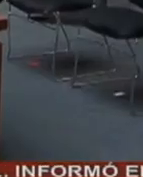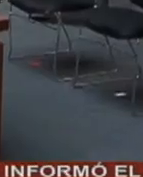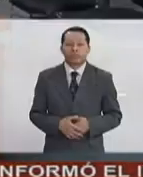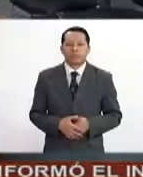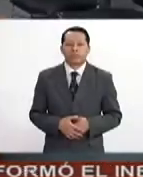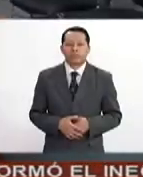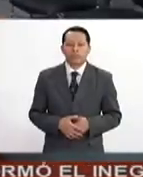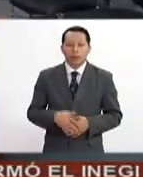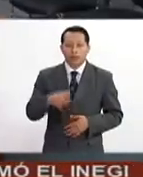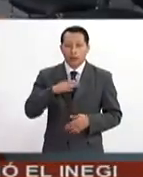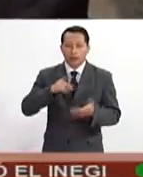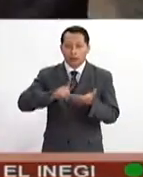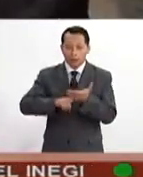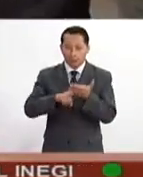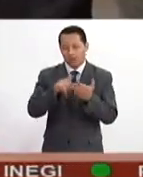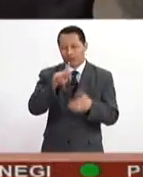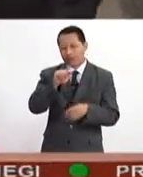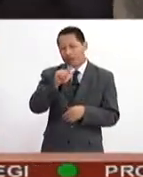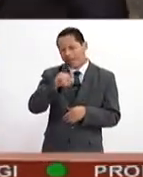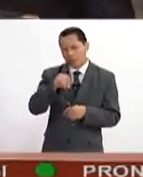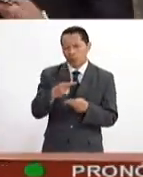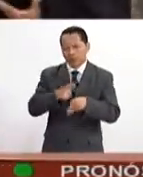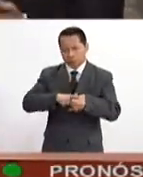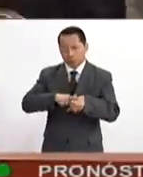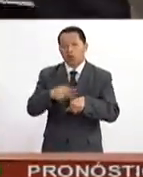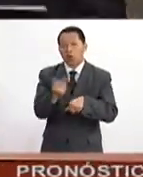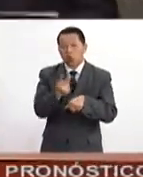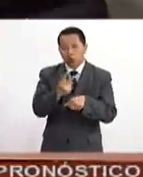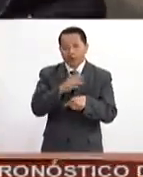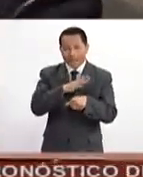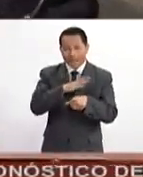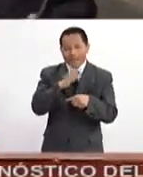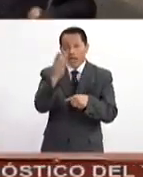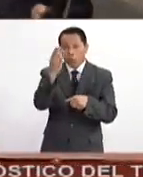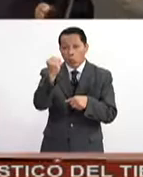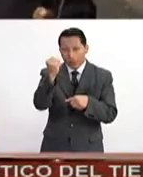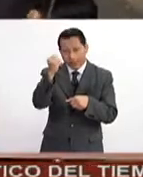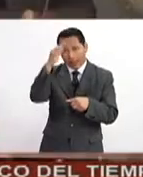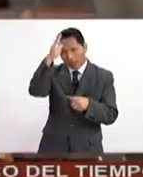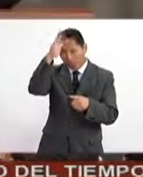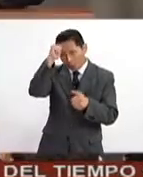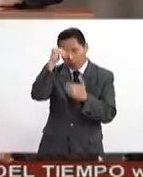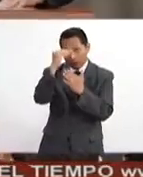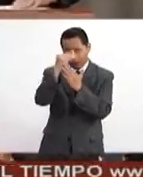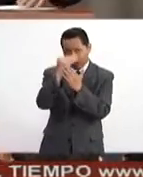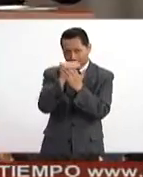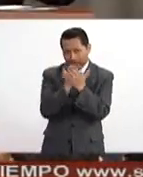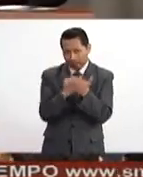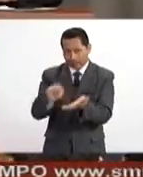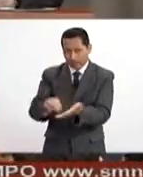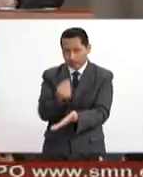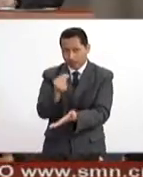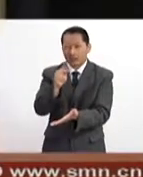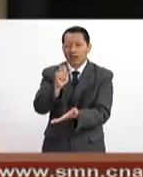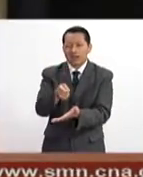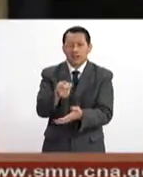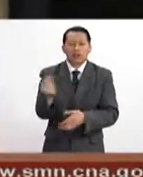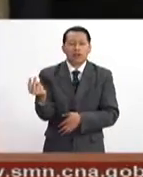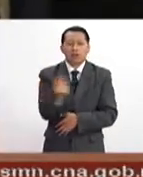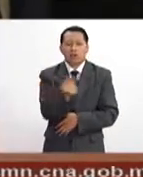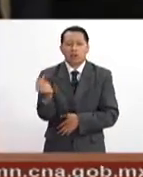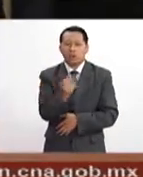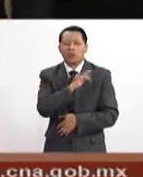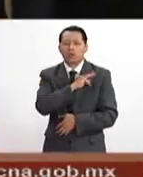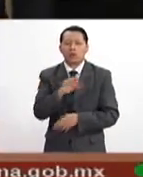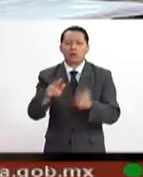En Palacio Nacional, ambos mandatarios atestiguaron la firma de 9 acuerdos. El más destacado, la declaración conjunta hacia